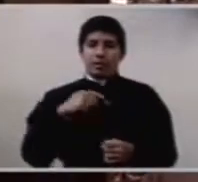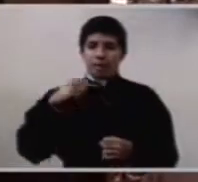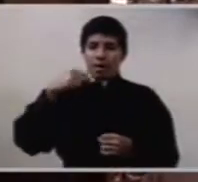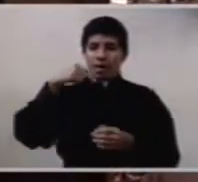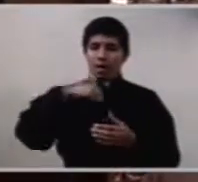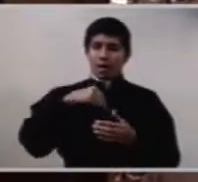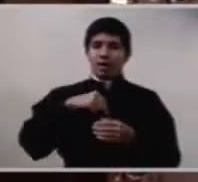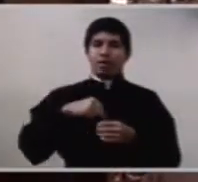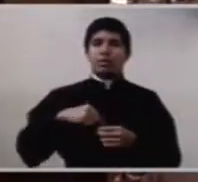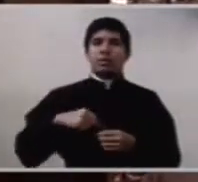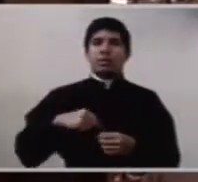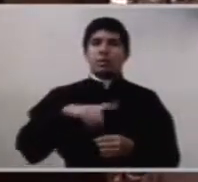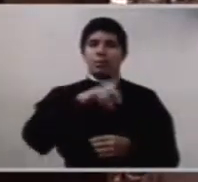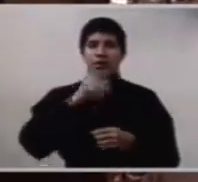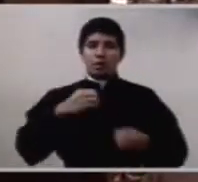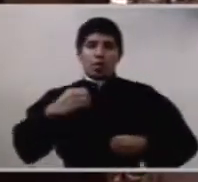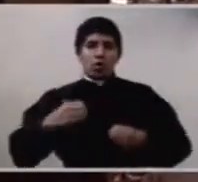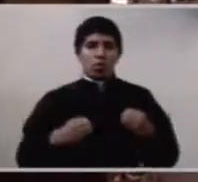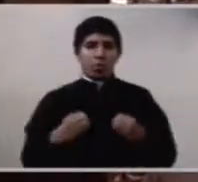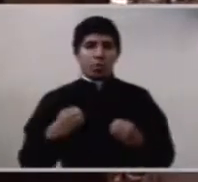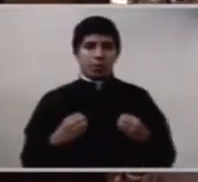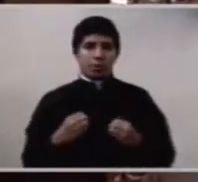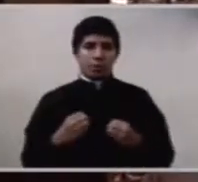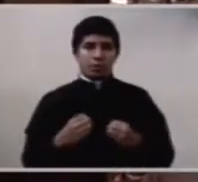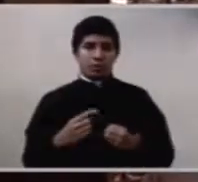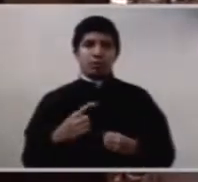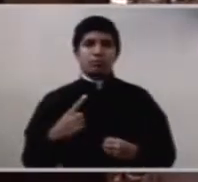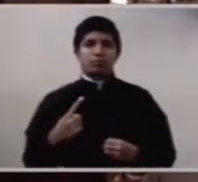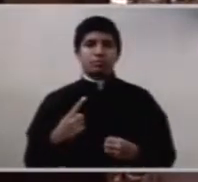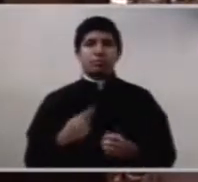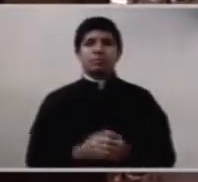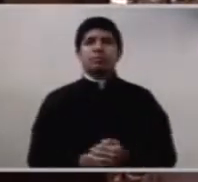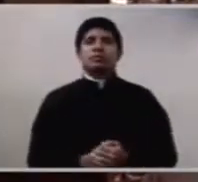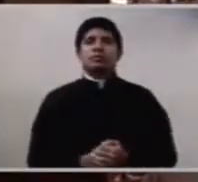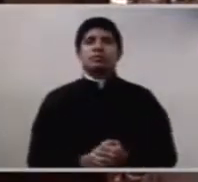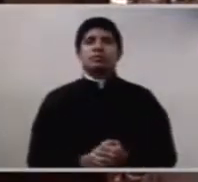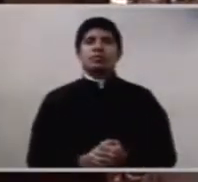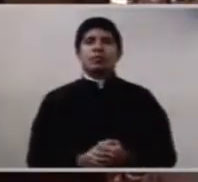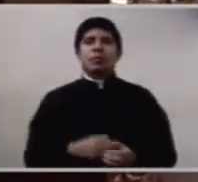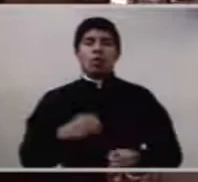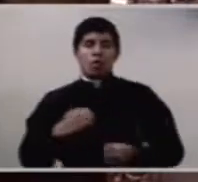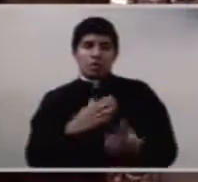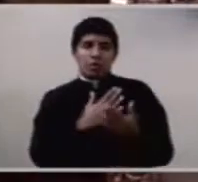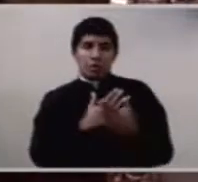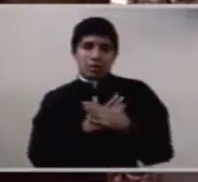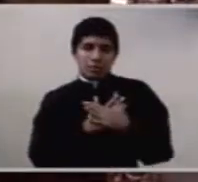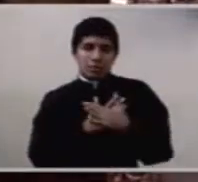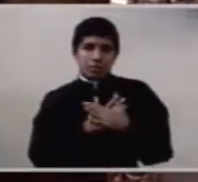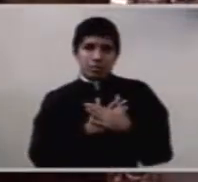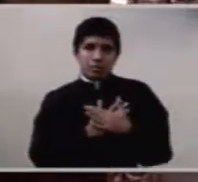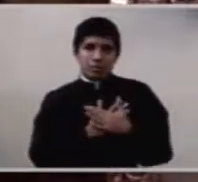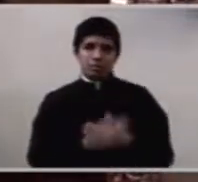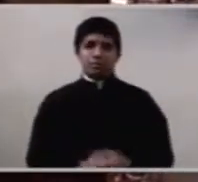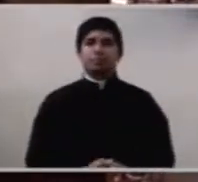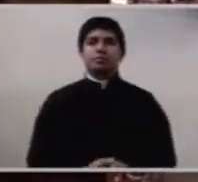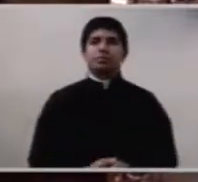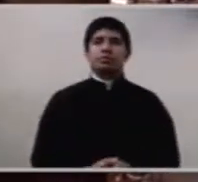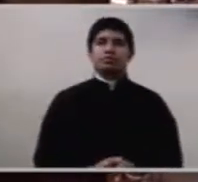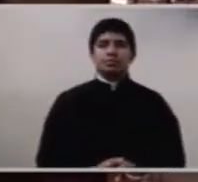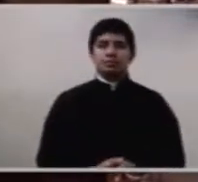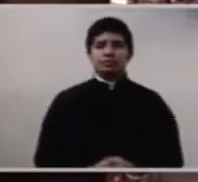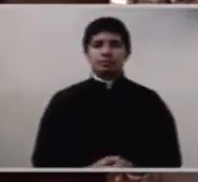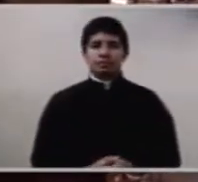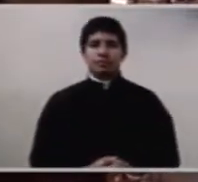popular. Obras son razones. Obras son amores, perdón, y no buenas